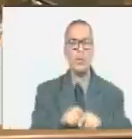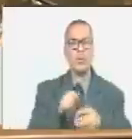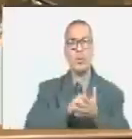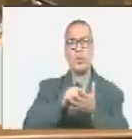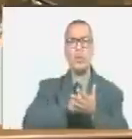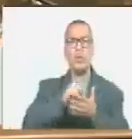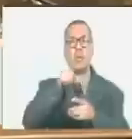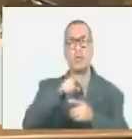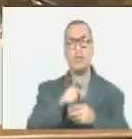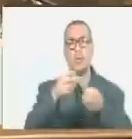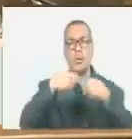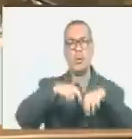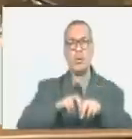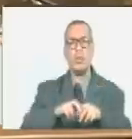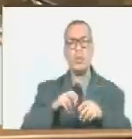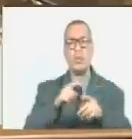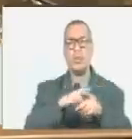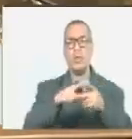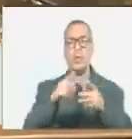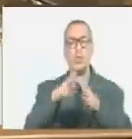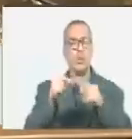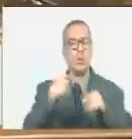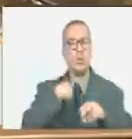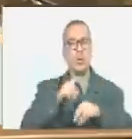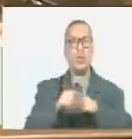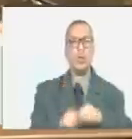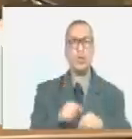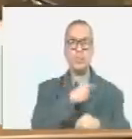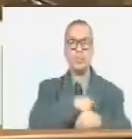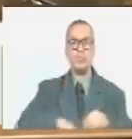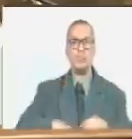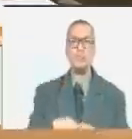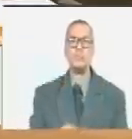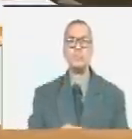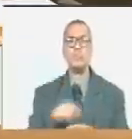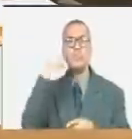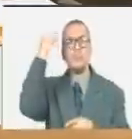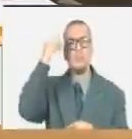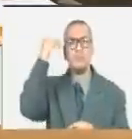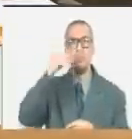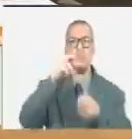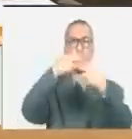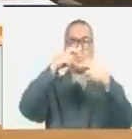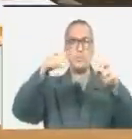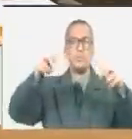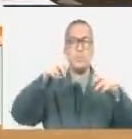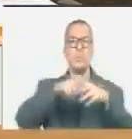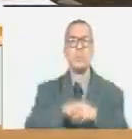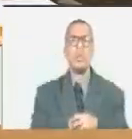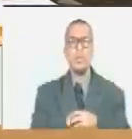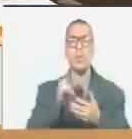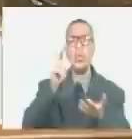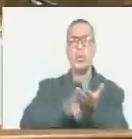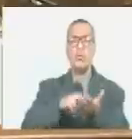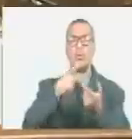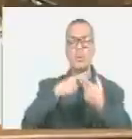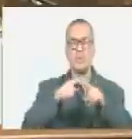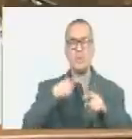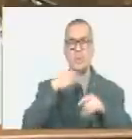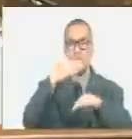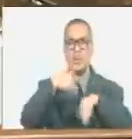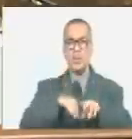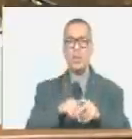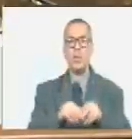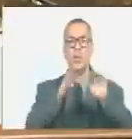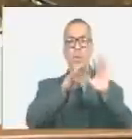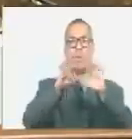siguiente manera. Epígrafe, destino de los bienes. Todo, presidente. En consideración del epígrafe, Queda aprobado. Siguiente.